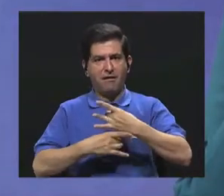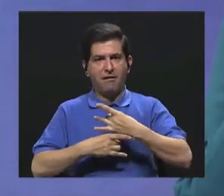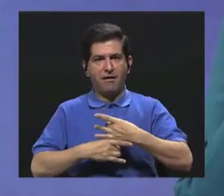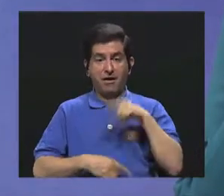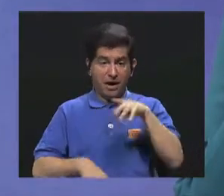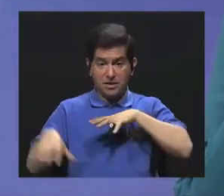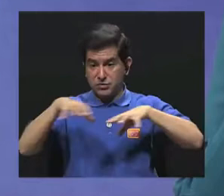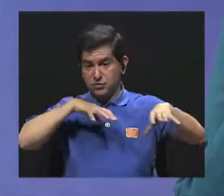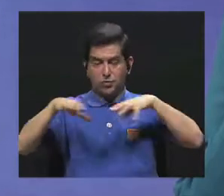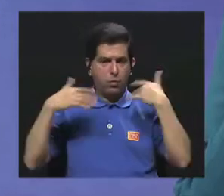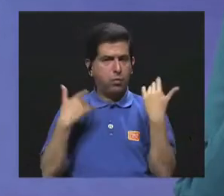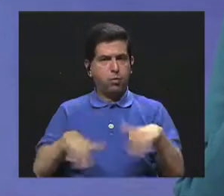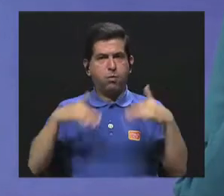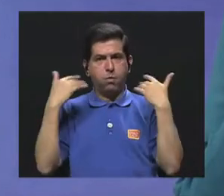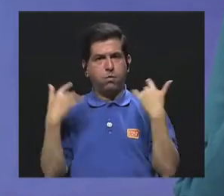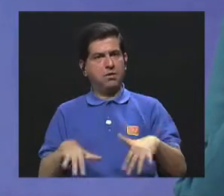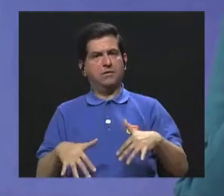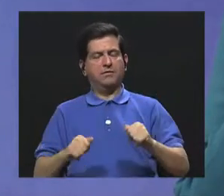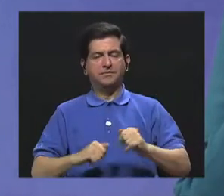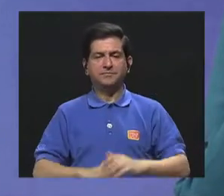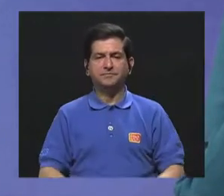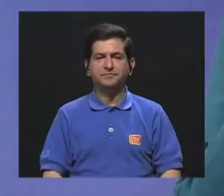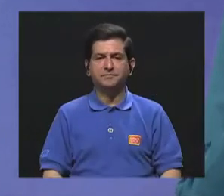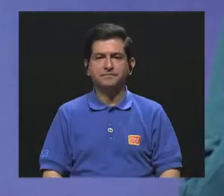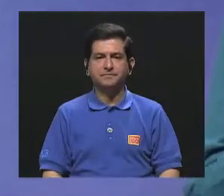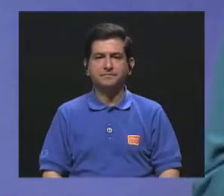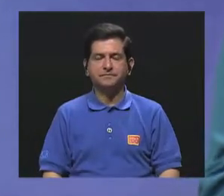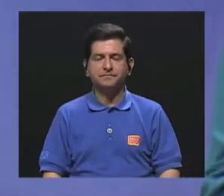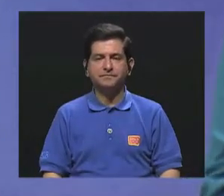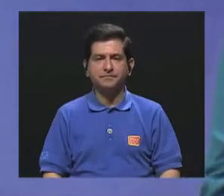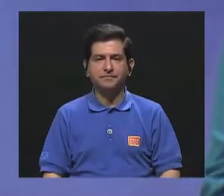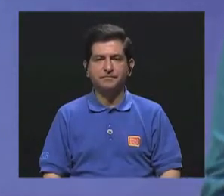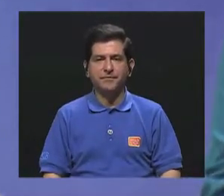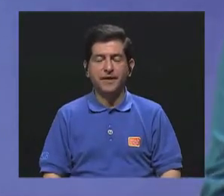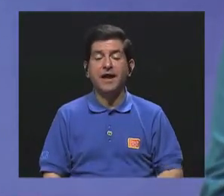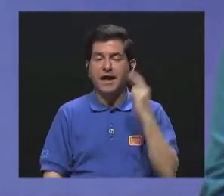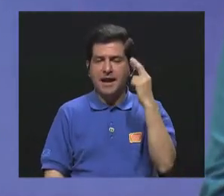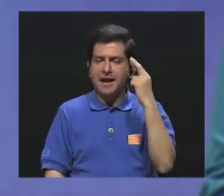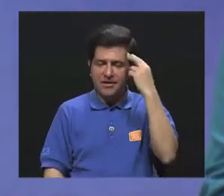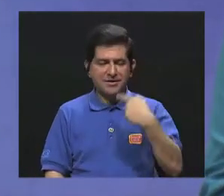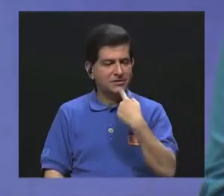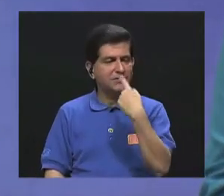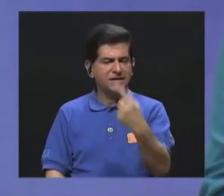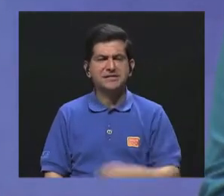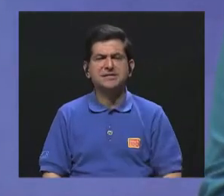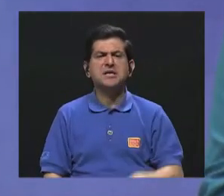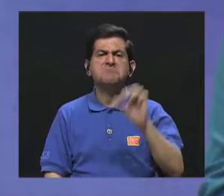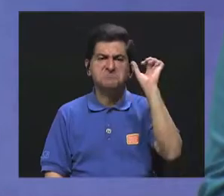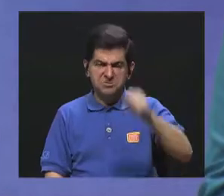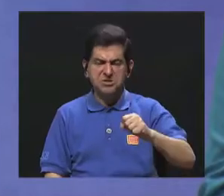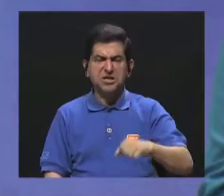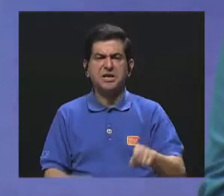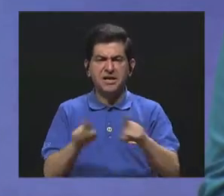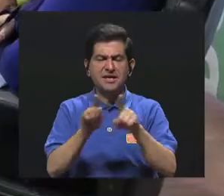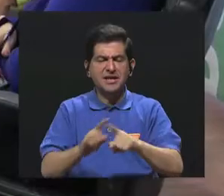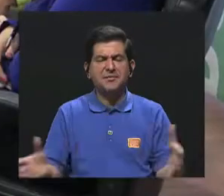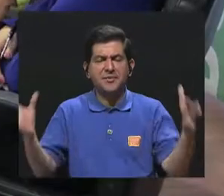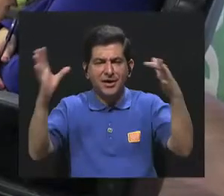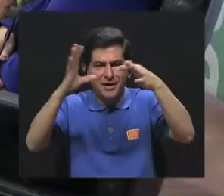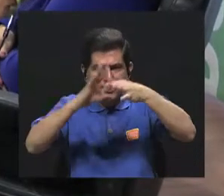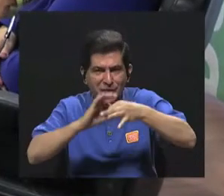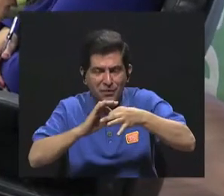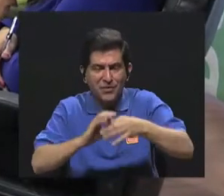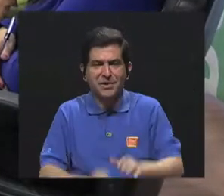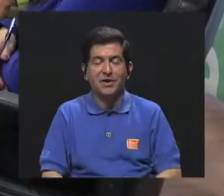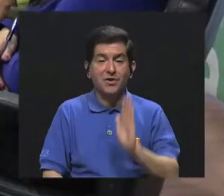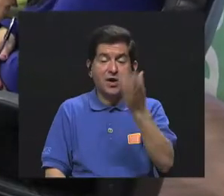la historia hacia un lugar muy claro. Y entonces es como, por eso como que dije, y sí, y va además más acorde